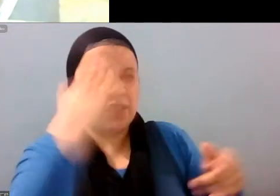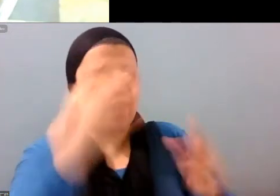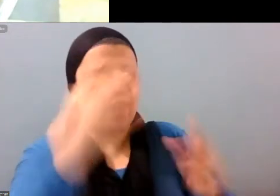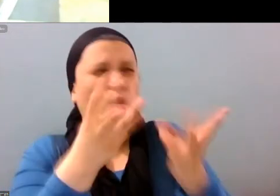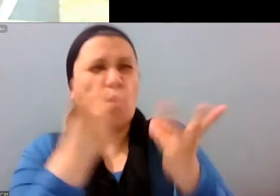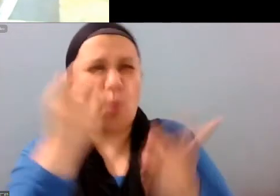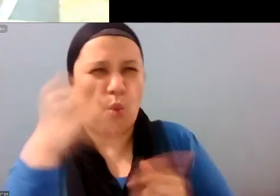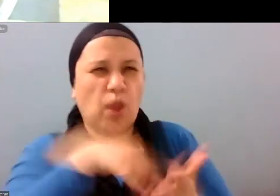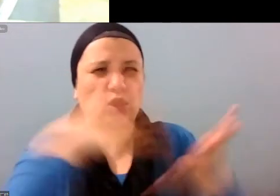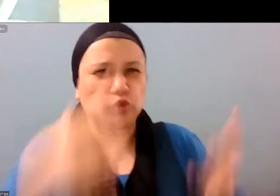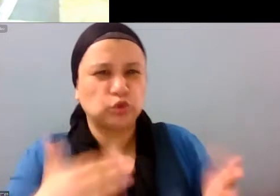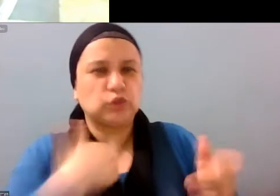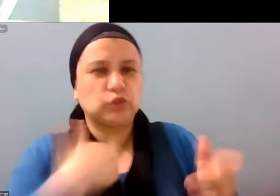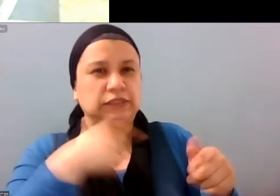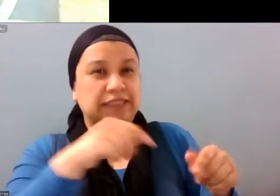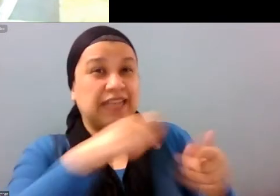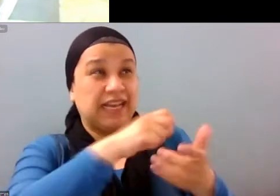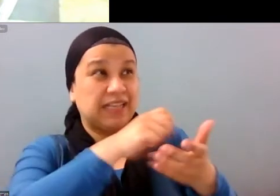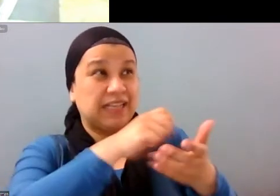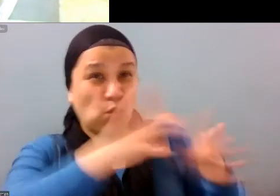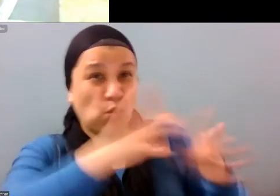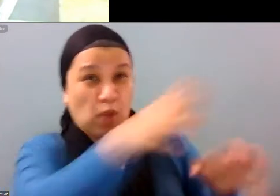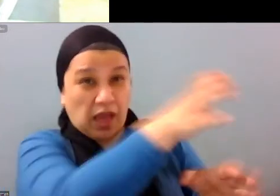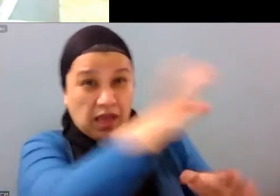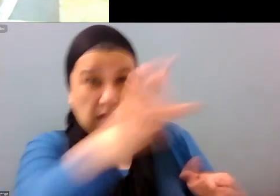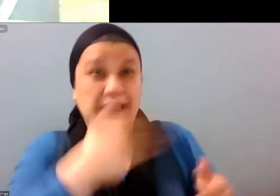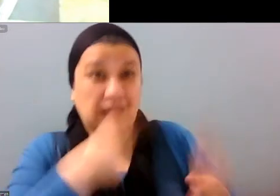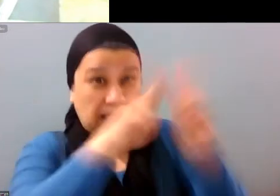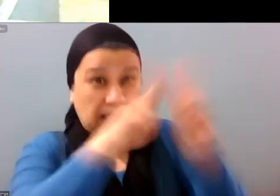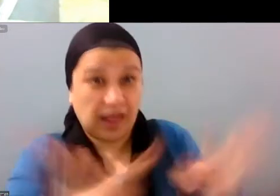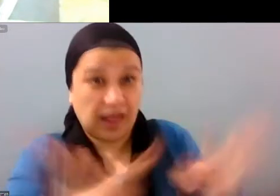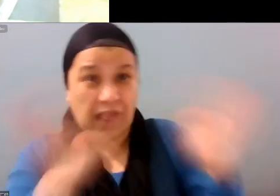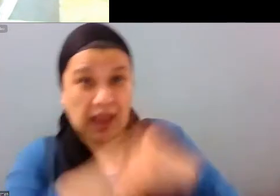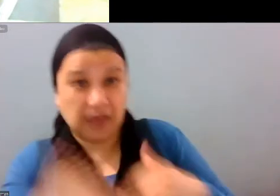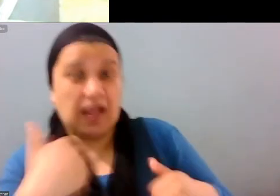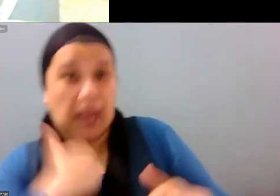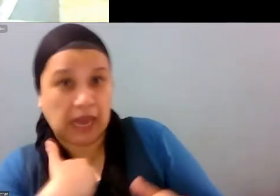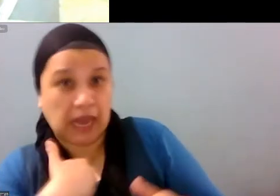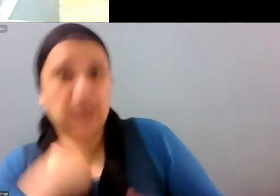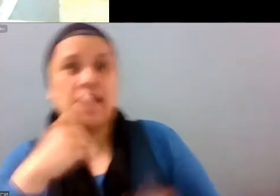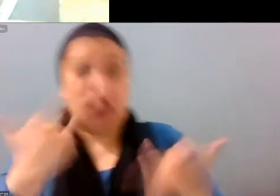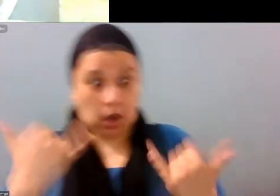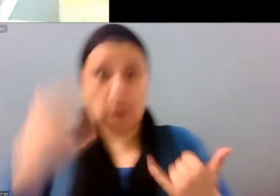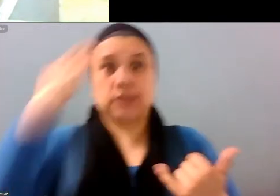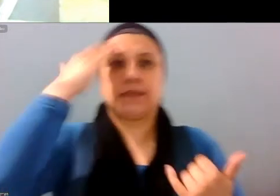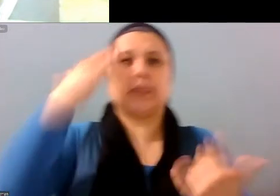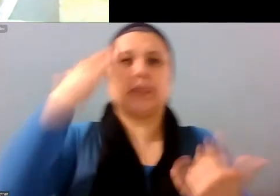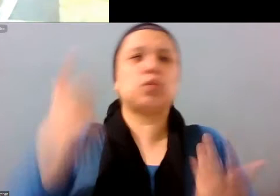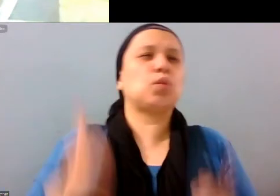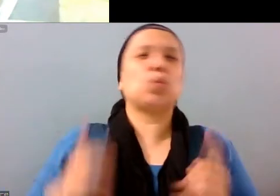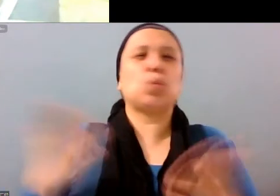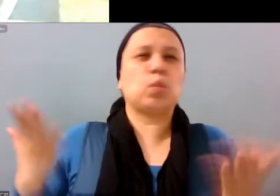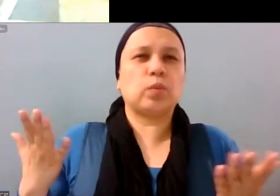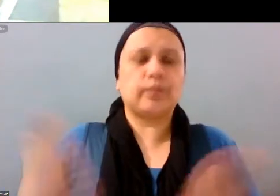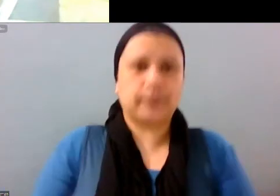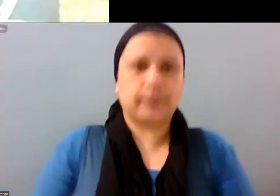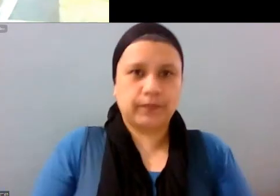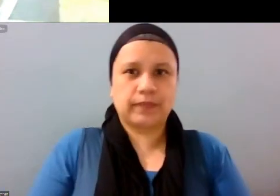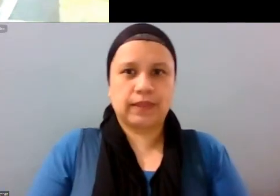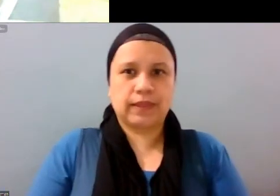teníamos en cada escenario hoy por hoy sabemos que tenemos en una condición de si se quiere